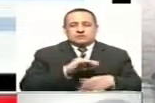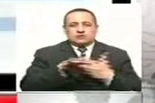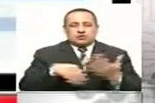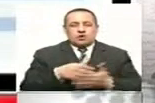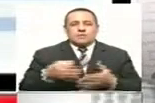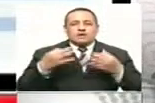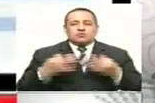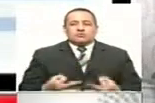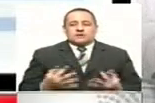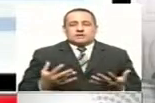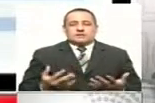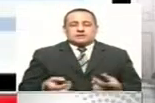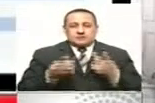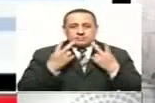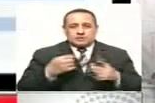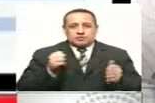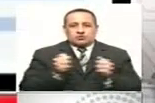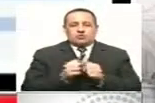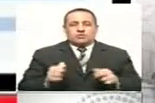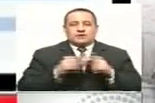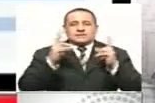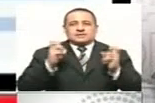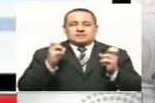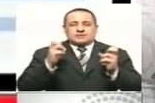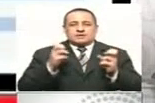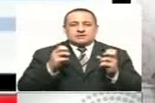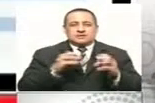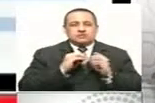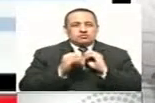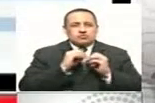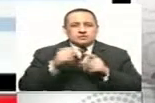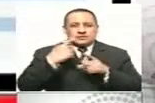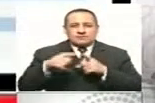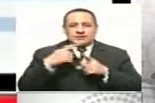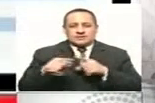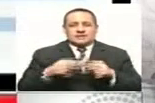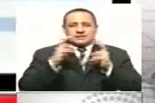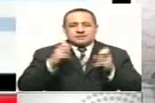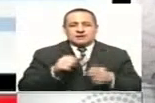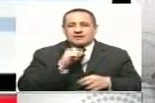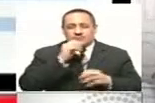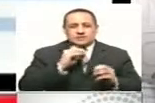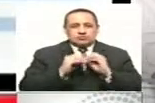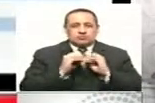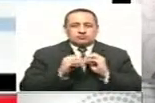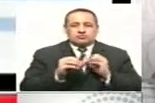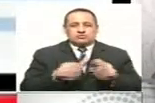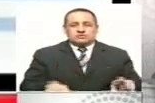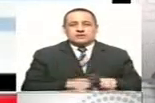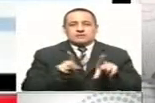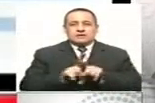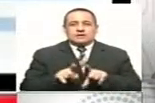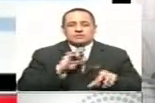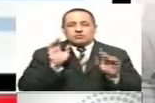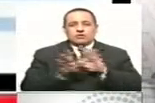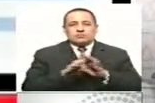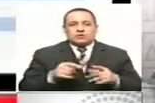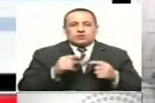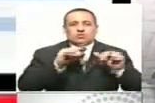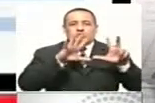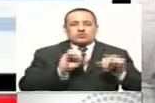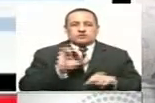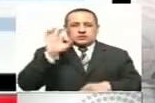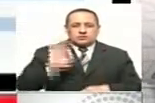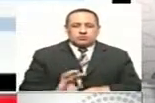cumplir, digamos, con el tema de resolver los asuntos que están pendientes. Por lo menos 80%